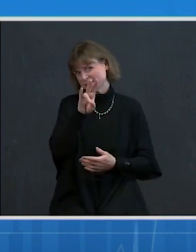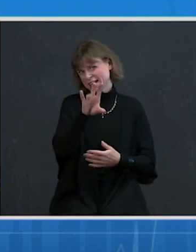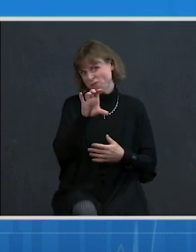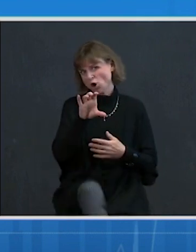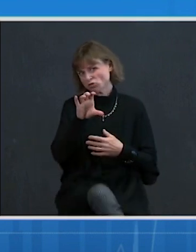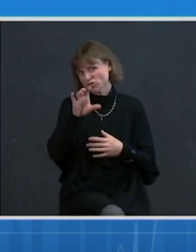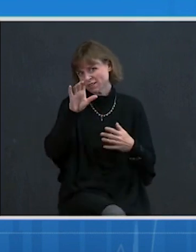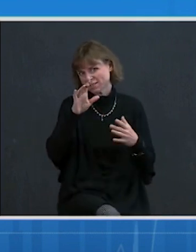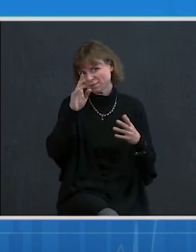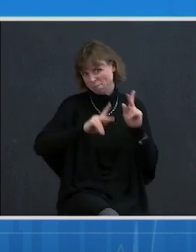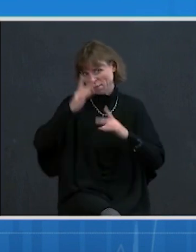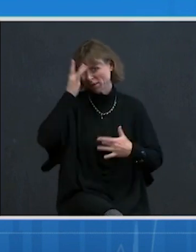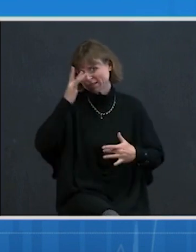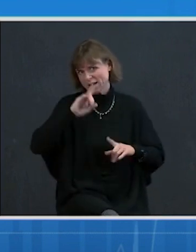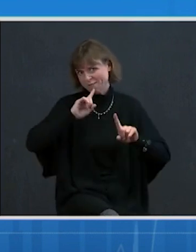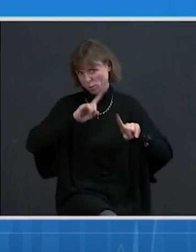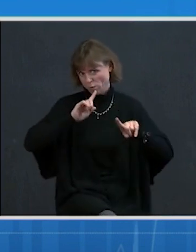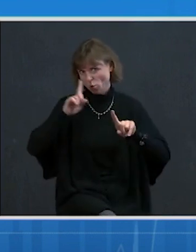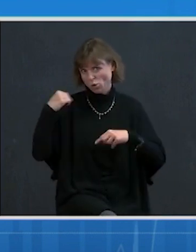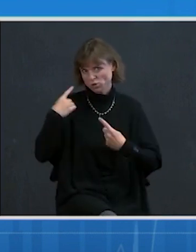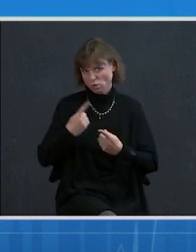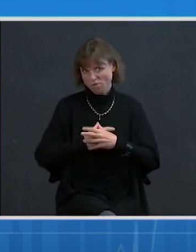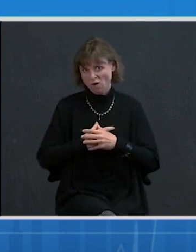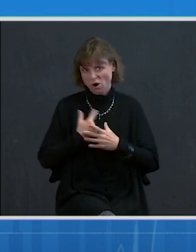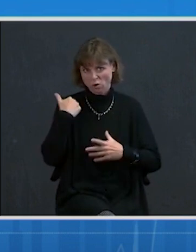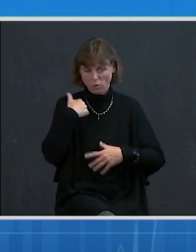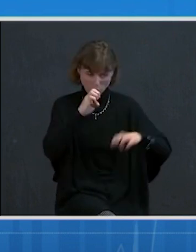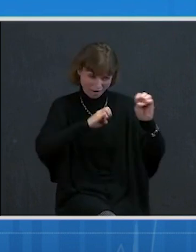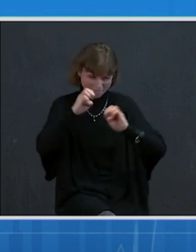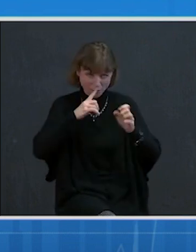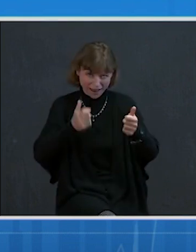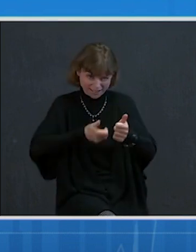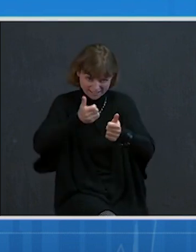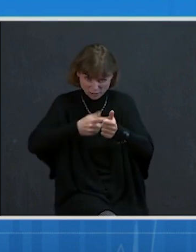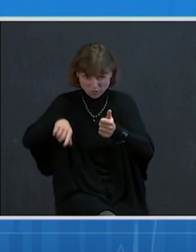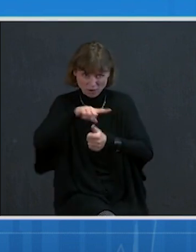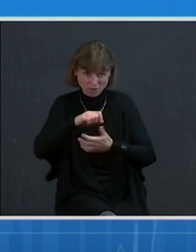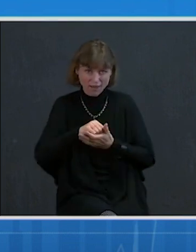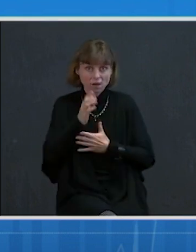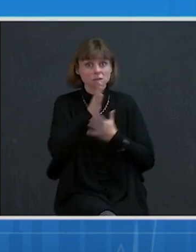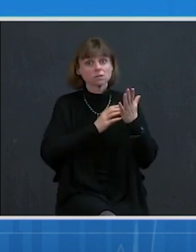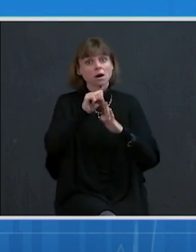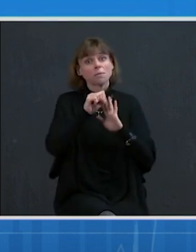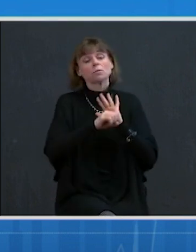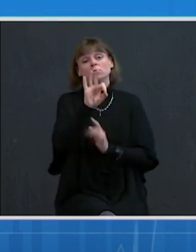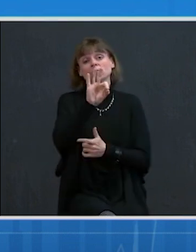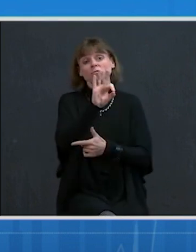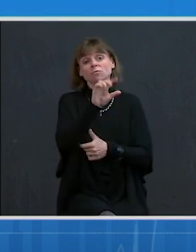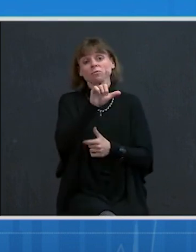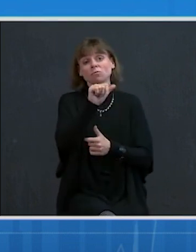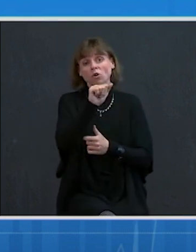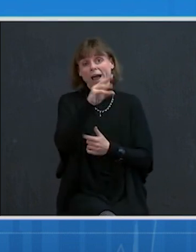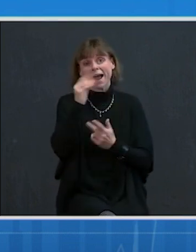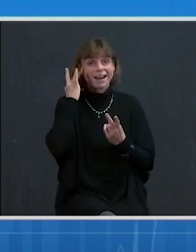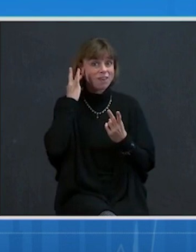estamos evaluando y secuenciando en algunos estados. Florida y California es hasta un 25%. En otros estados es más bajo. Nuestros modelos actuales